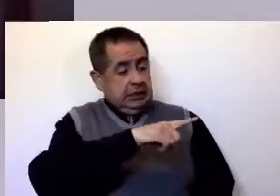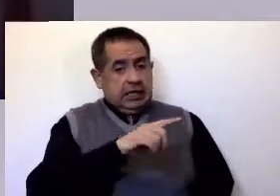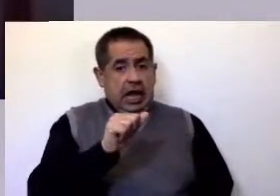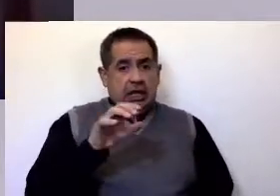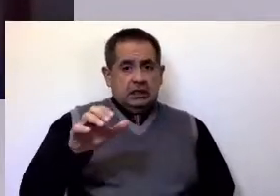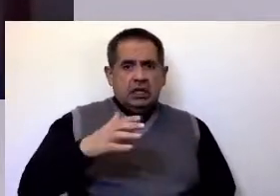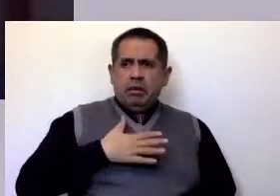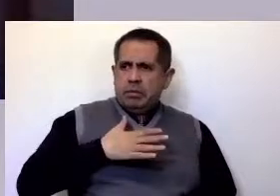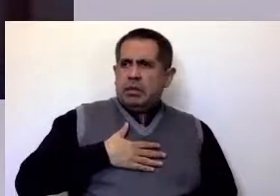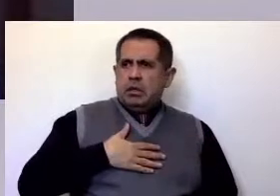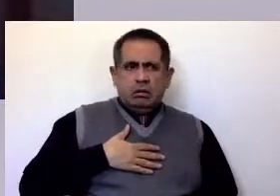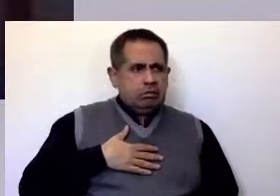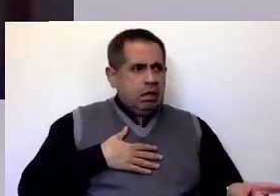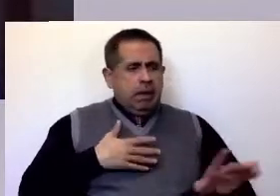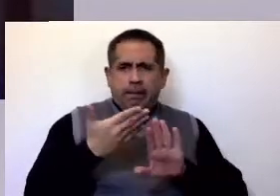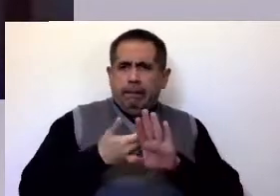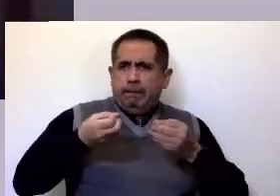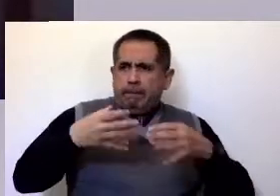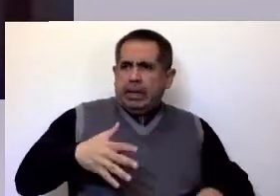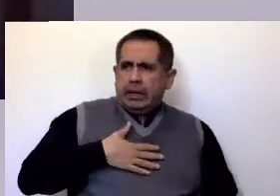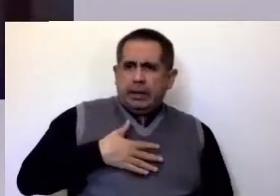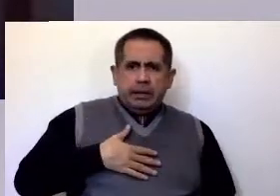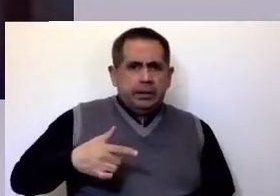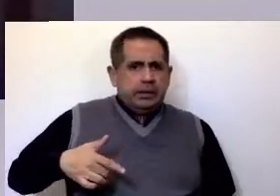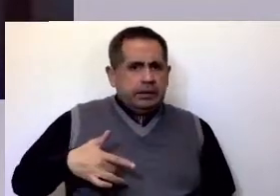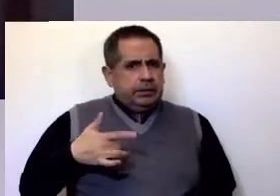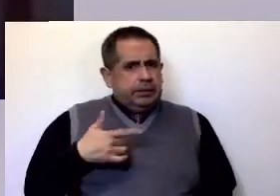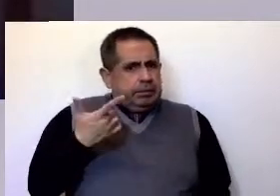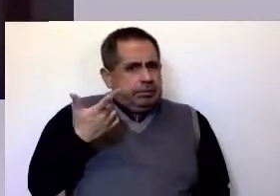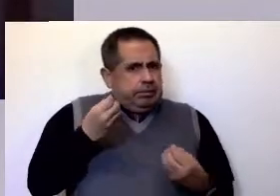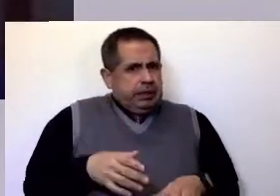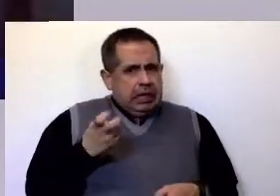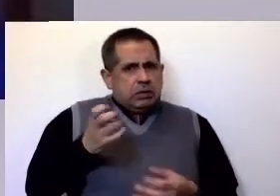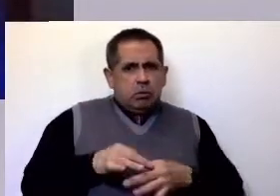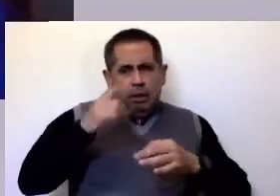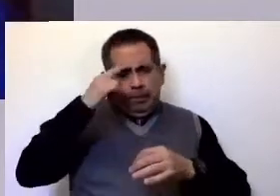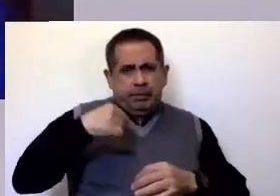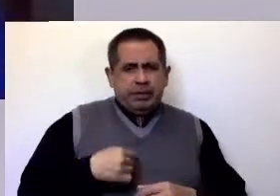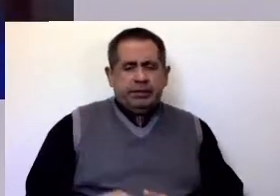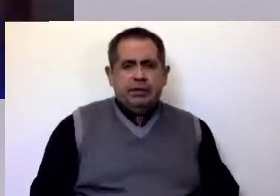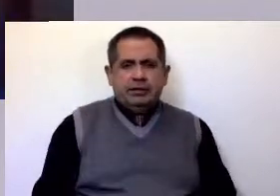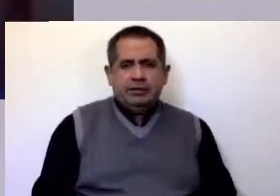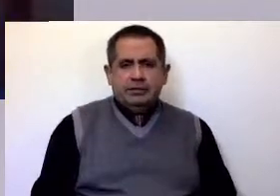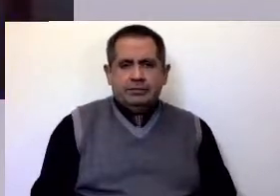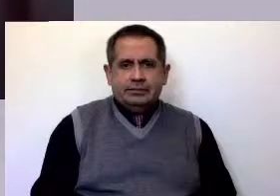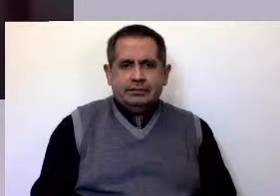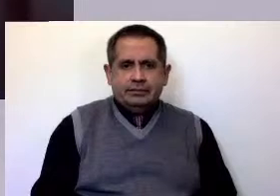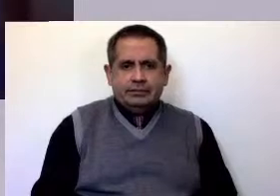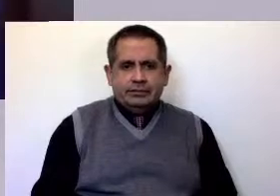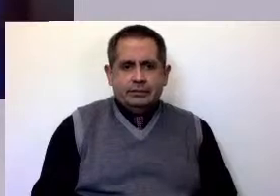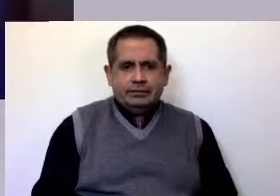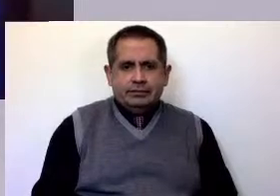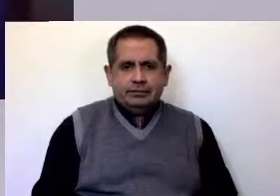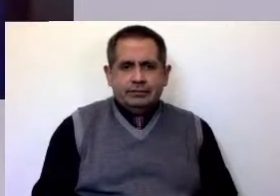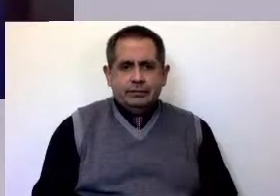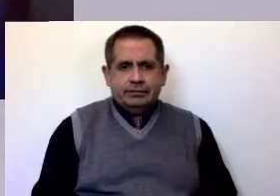cualificado actual real y jurídicamente relevante de esta manera se dijo que el interés legítimo